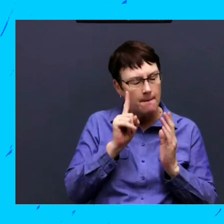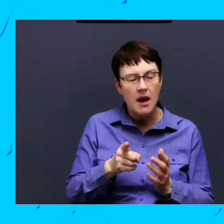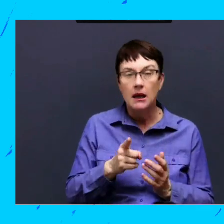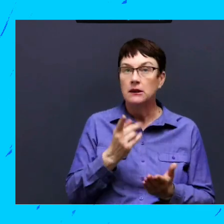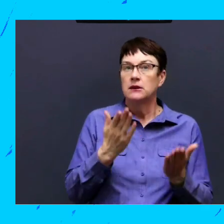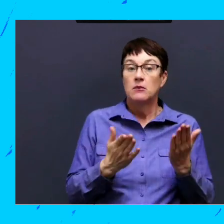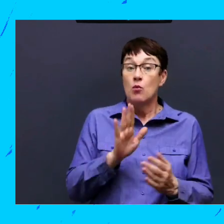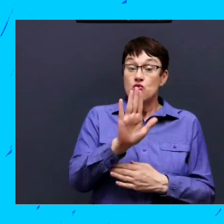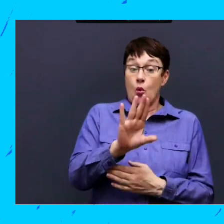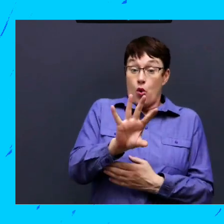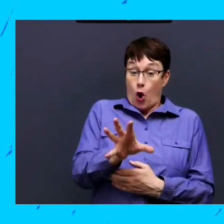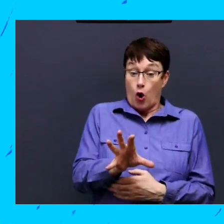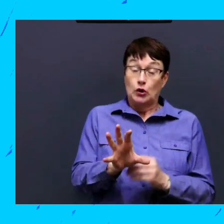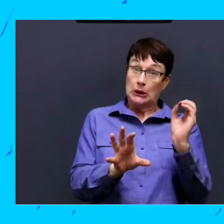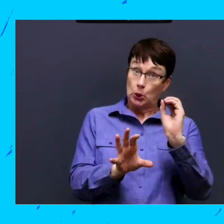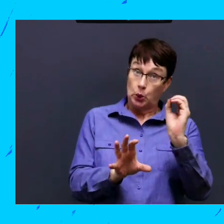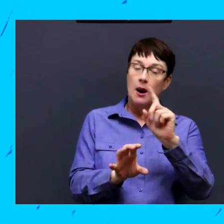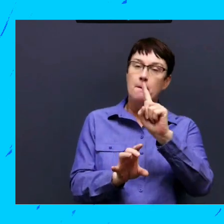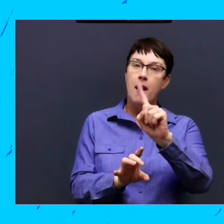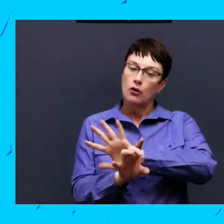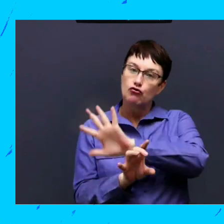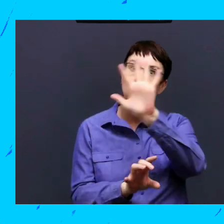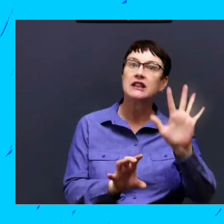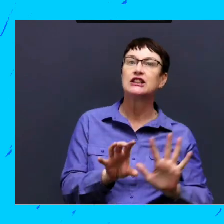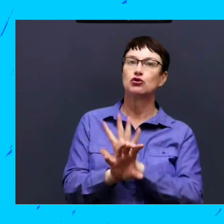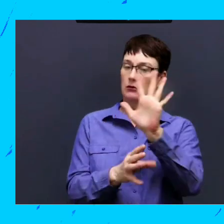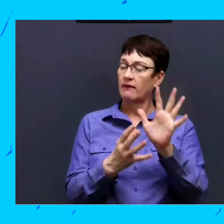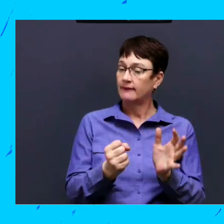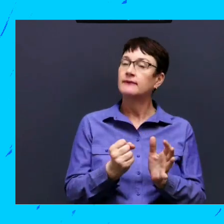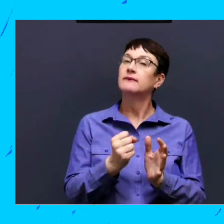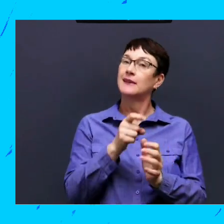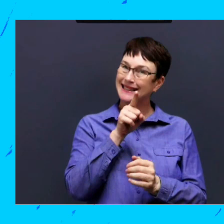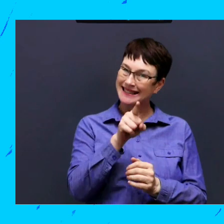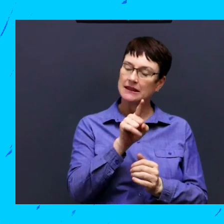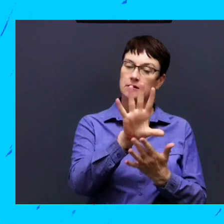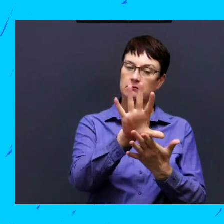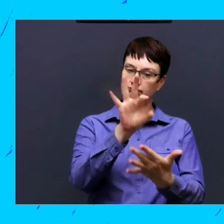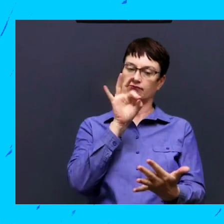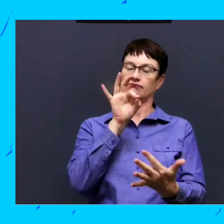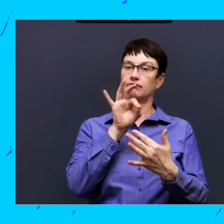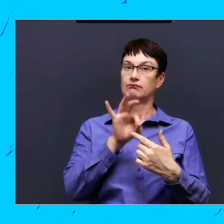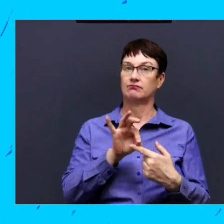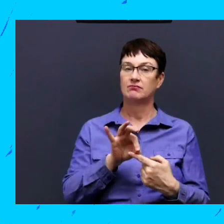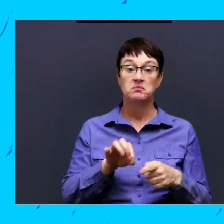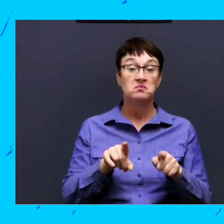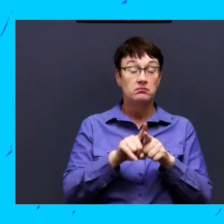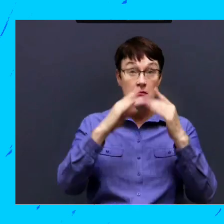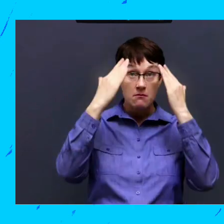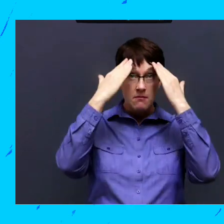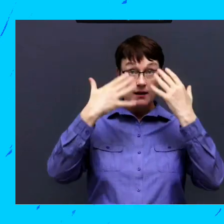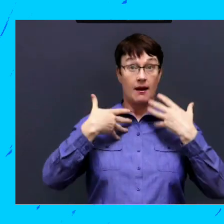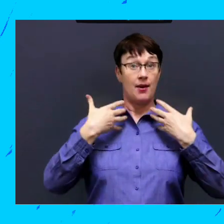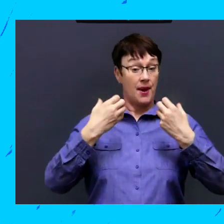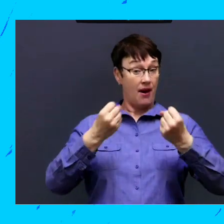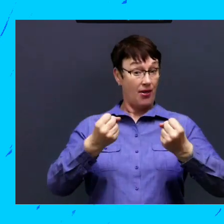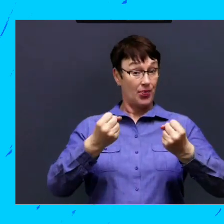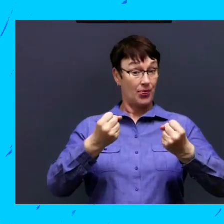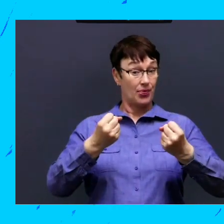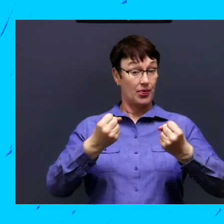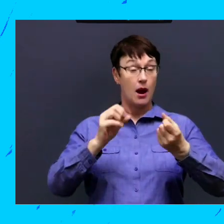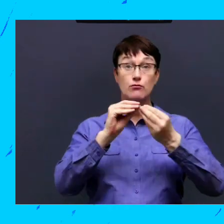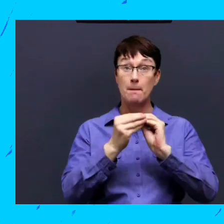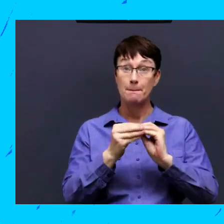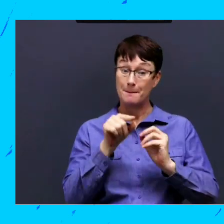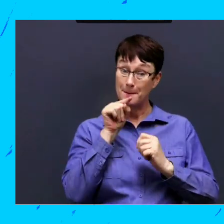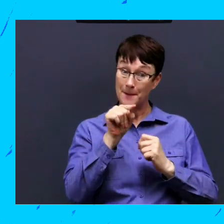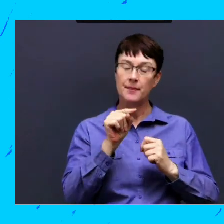Las estimaciones regionales son muy buenas para empezar la discusión en sus países. Porque si, por ejemplo, las condiciones de salud mental es la